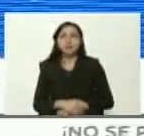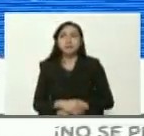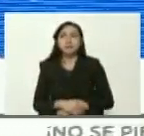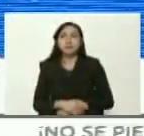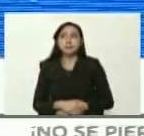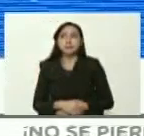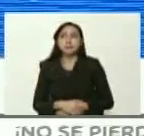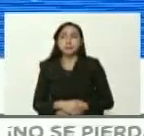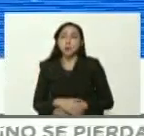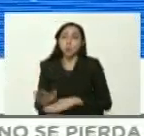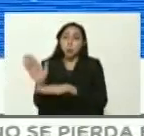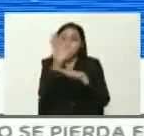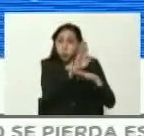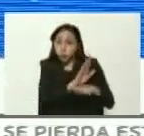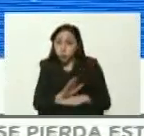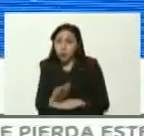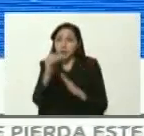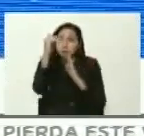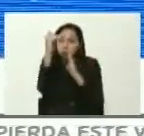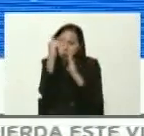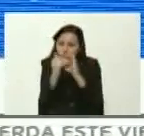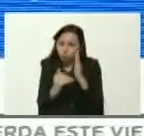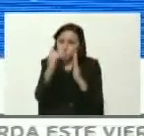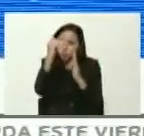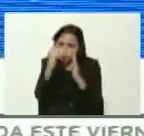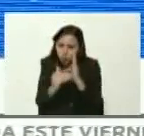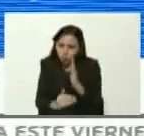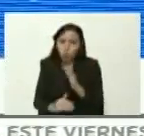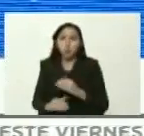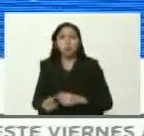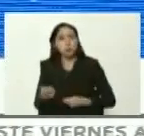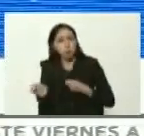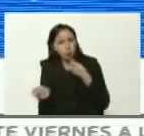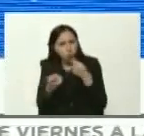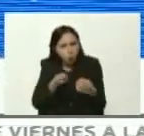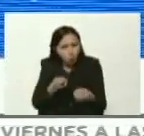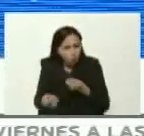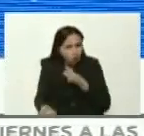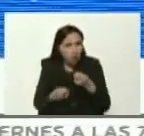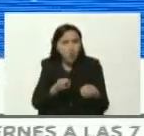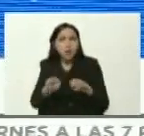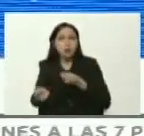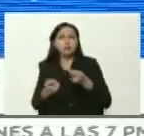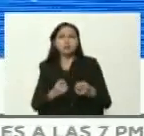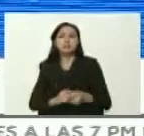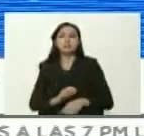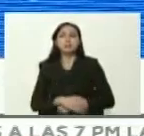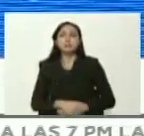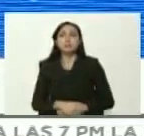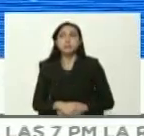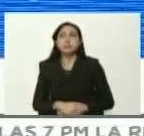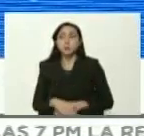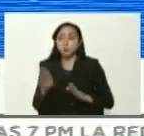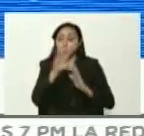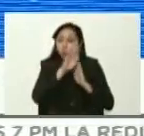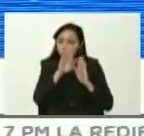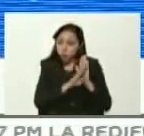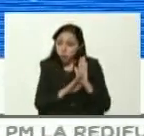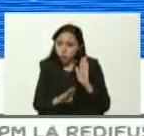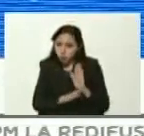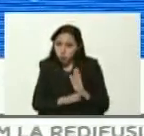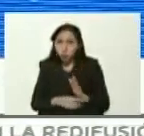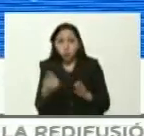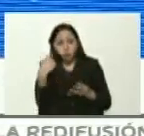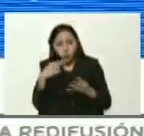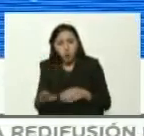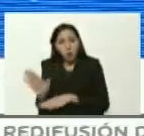Tenemos que seguir cuidándonos para bajar y controlar. Bajar y controlar. Y con todas las medidas de bioseguridad,